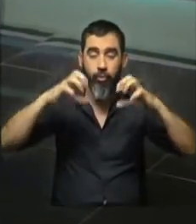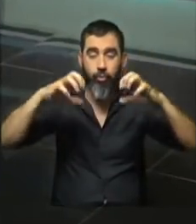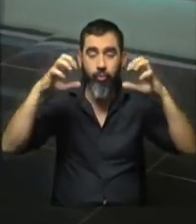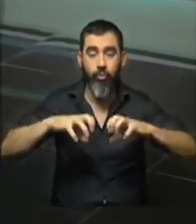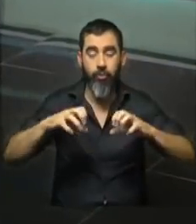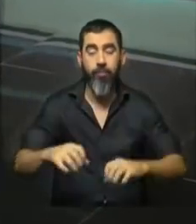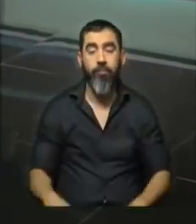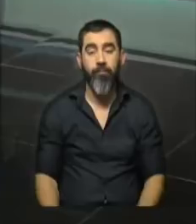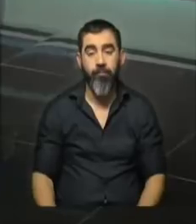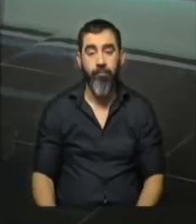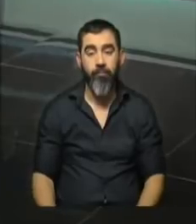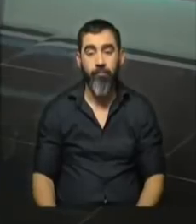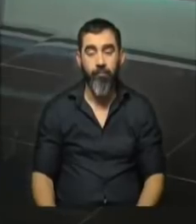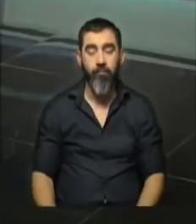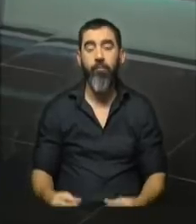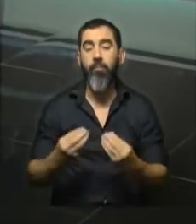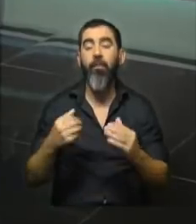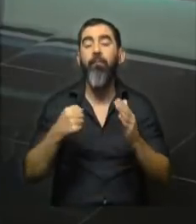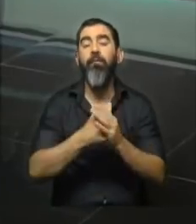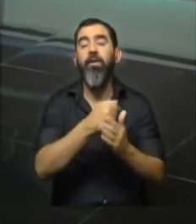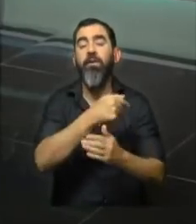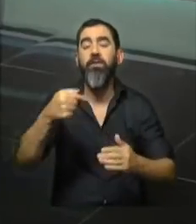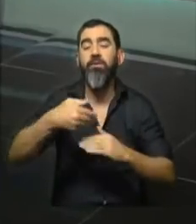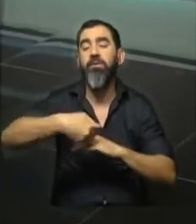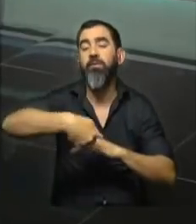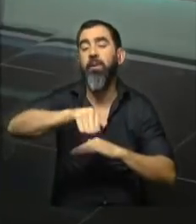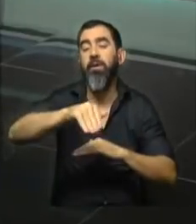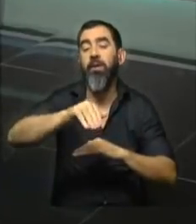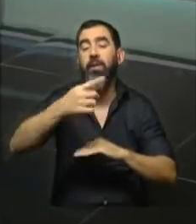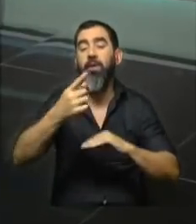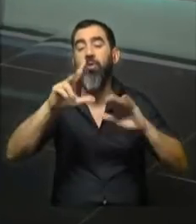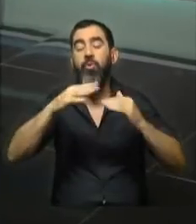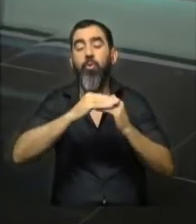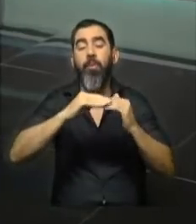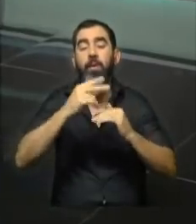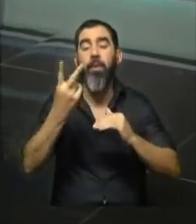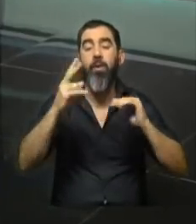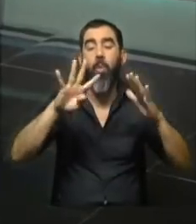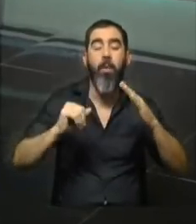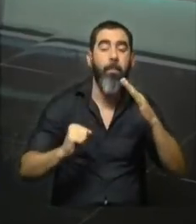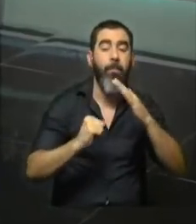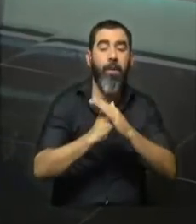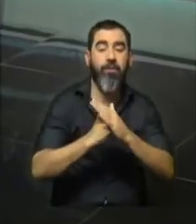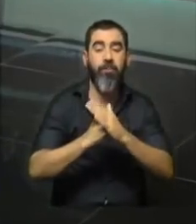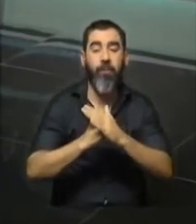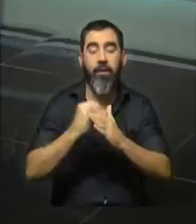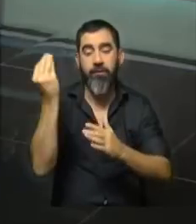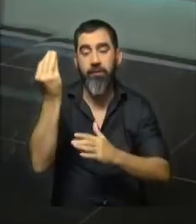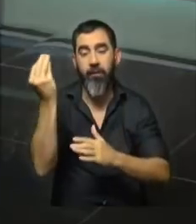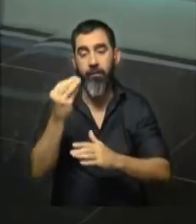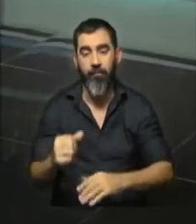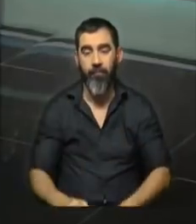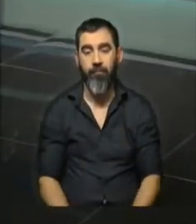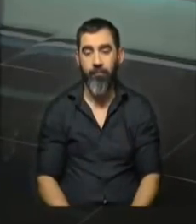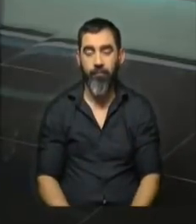precipitaciones aisladas. ¿Y cómo arranca el fin de semana? Bueno, 18 será la mínima, 29 será la máxima con cielo nuboso